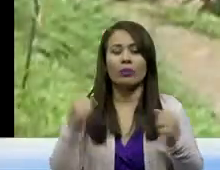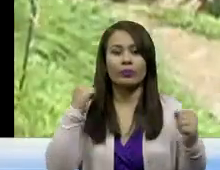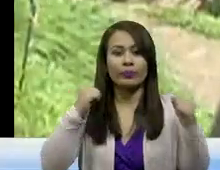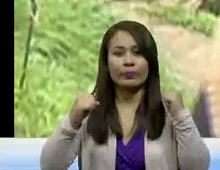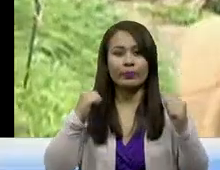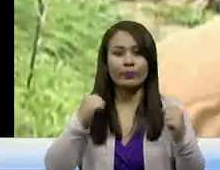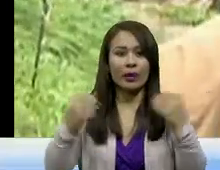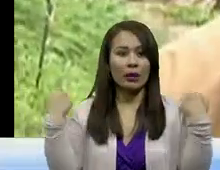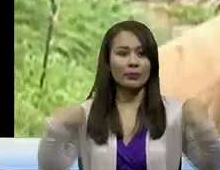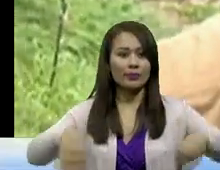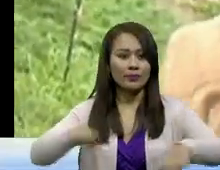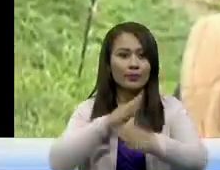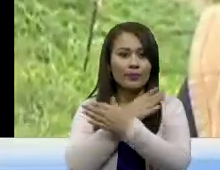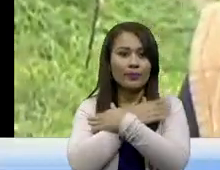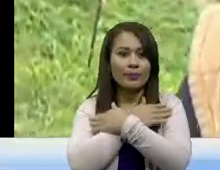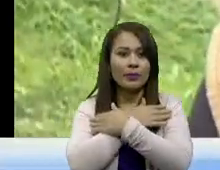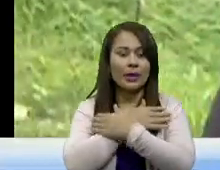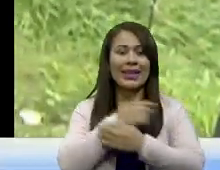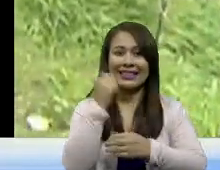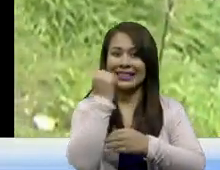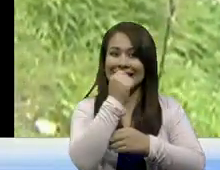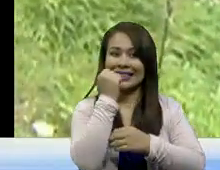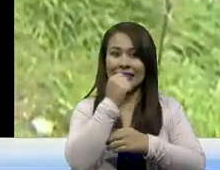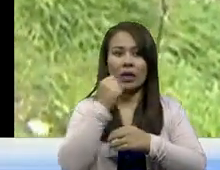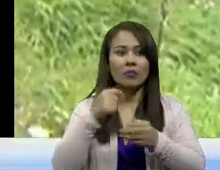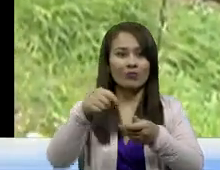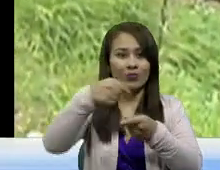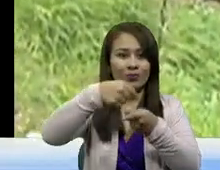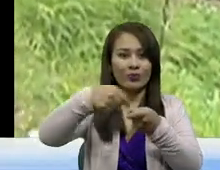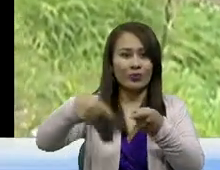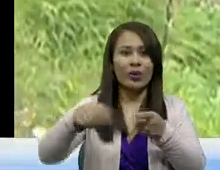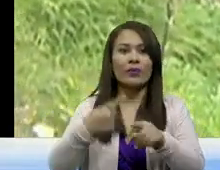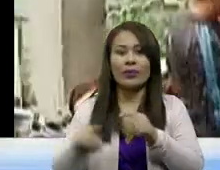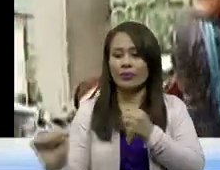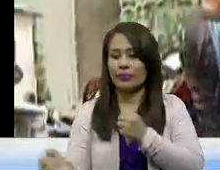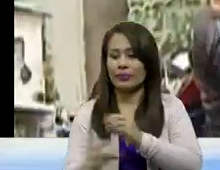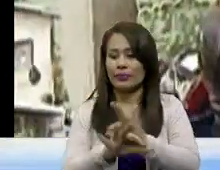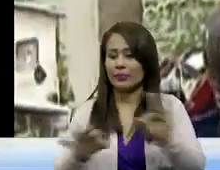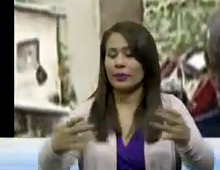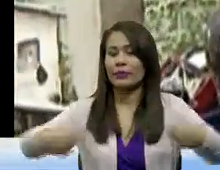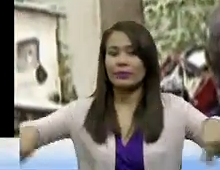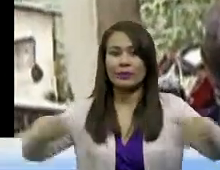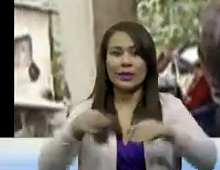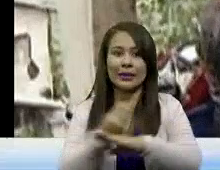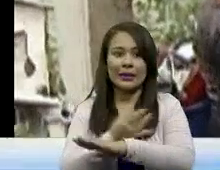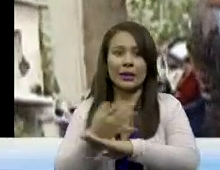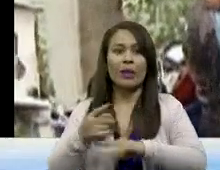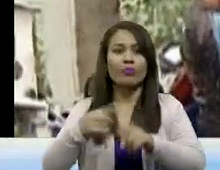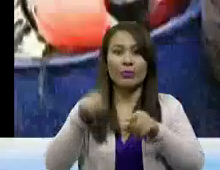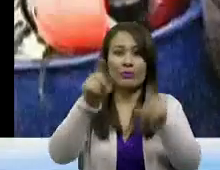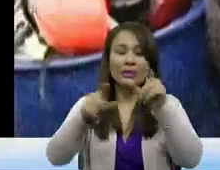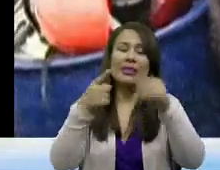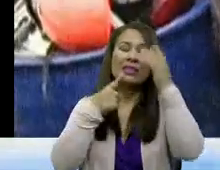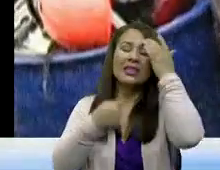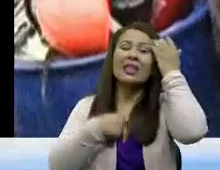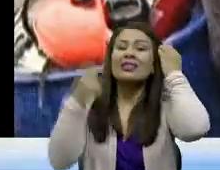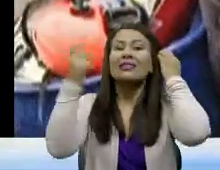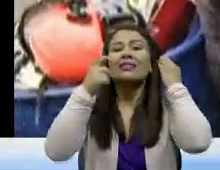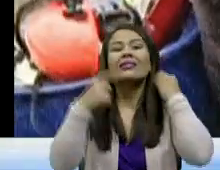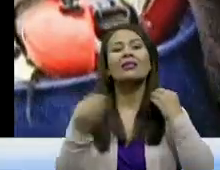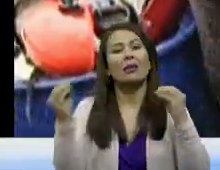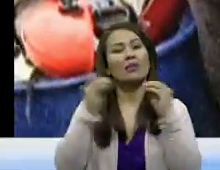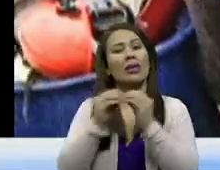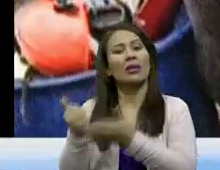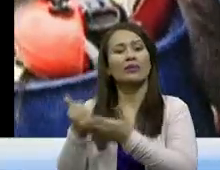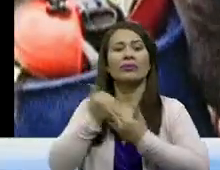kits de aseo personal, limpieza de terreno y kits de alimentación. Sin embargo, los afectados también esperan por